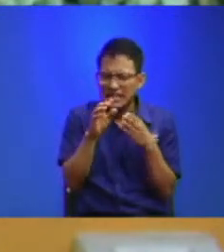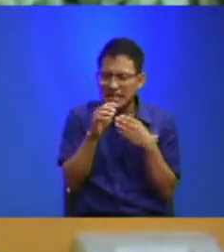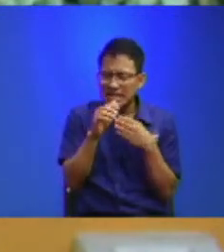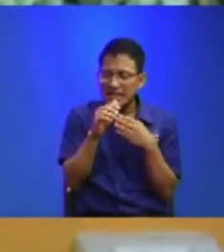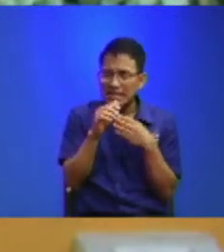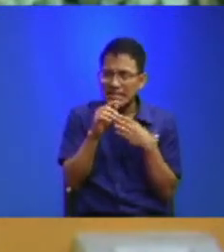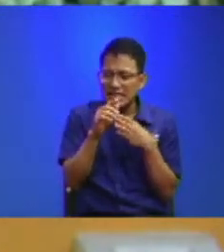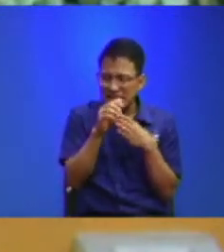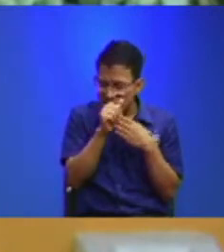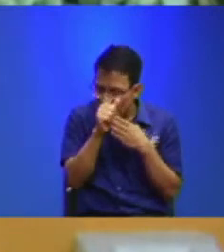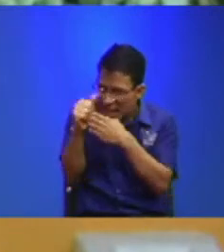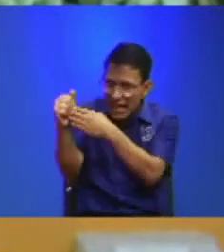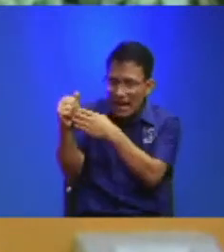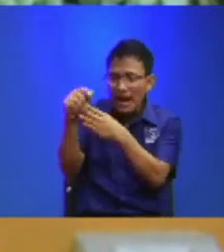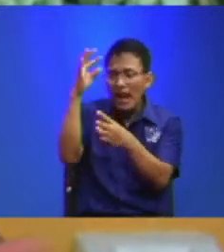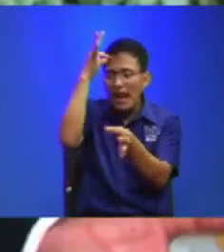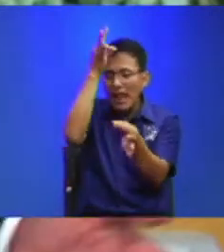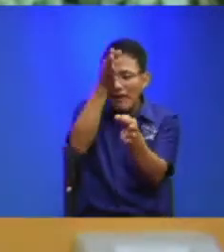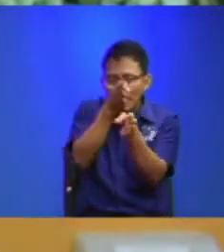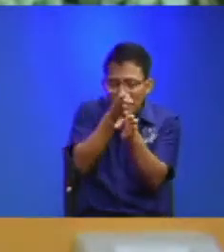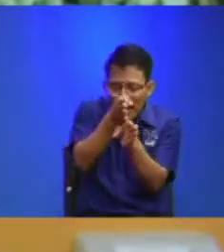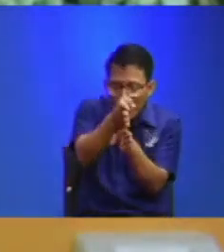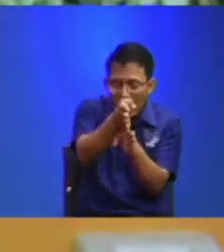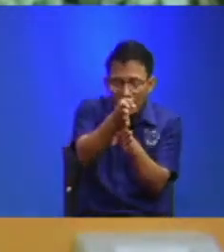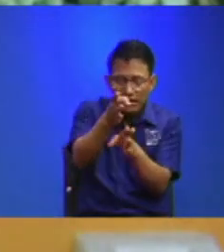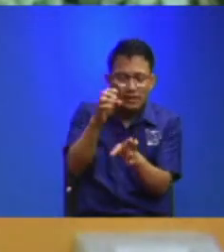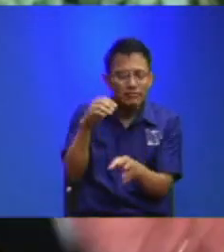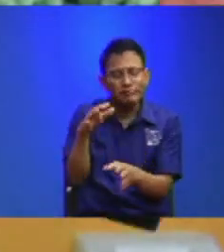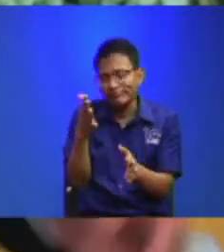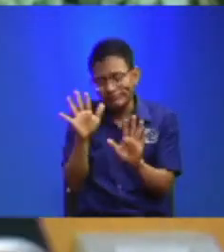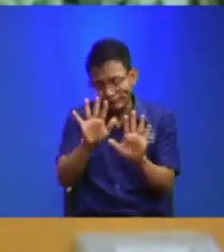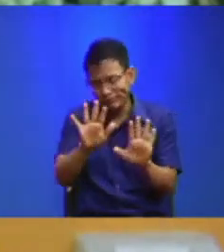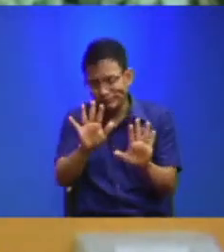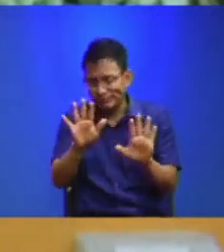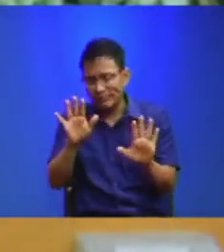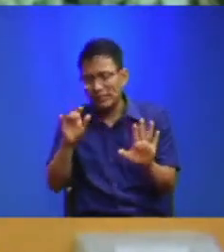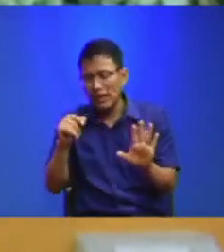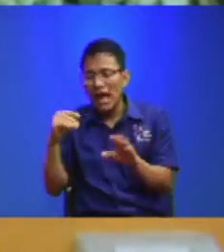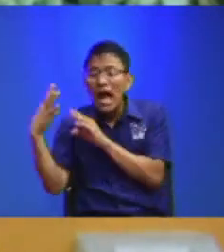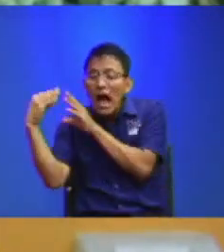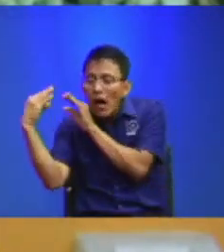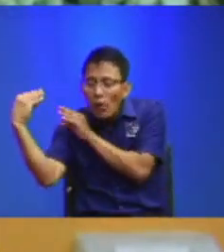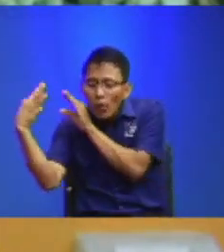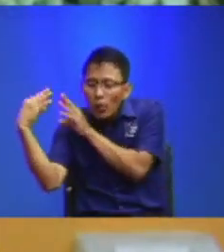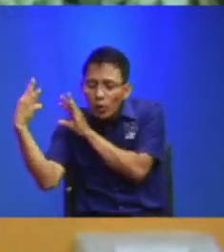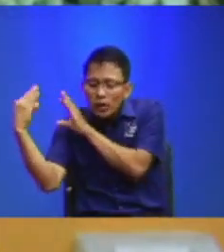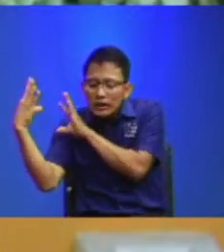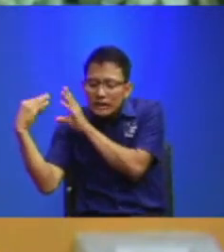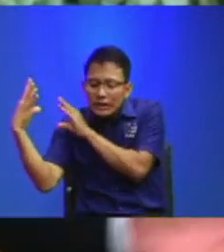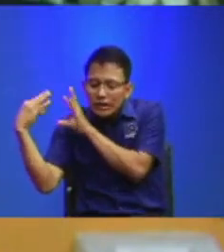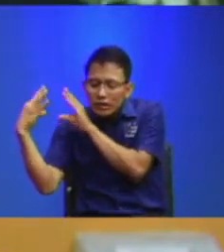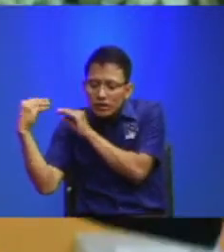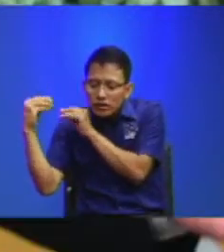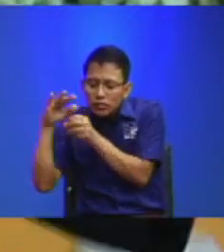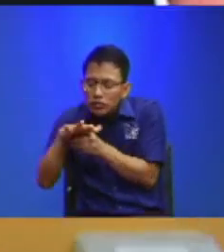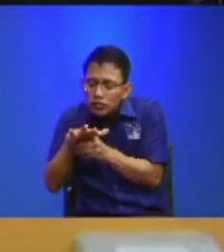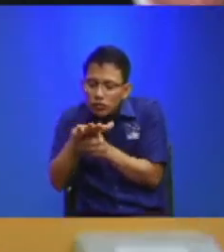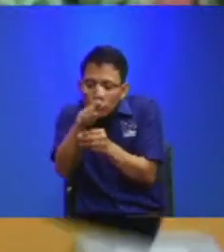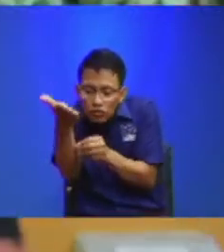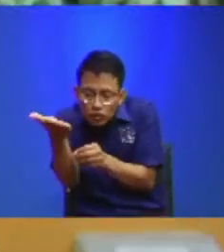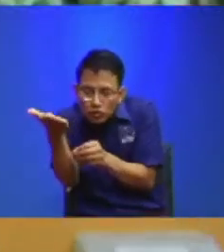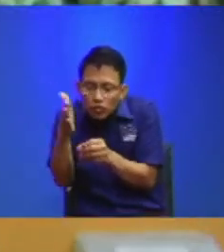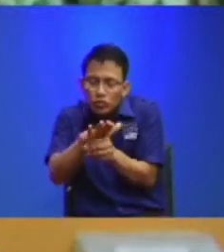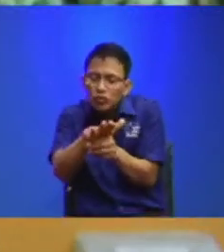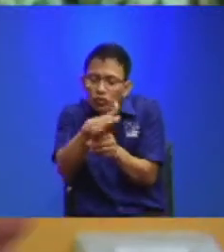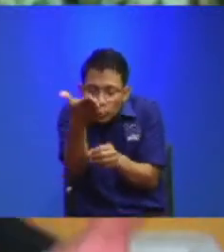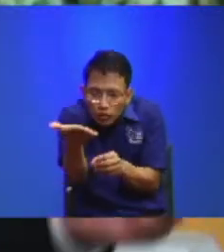es que a veces hacemos cosas, tal vez nos confiaron un secreto y traicionamos esa confianza. En una administración tal vez te